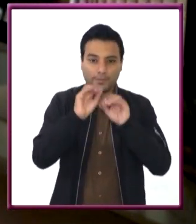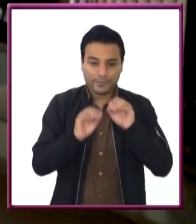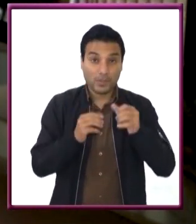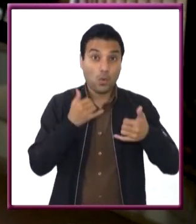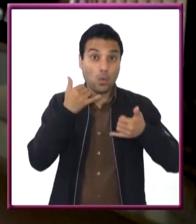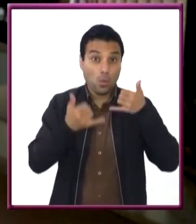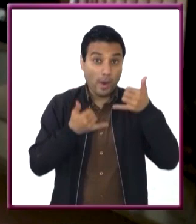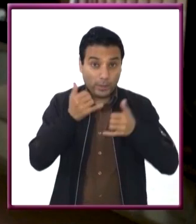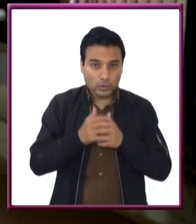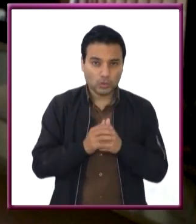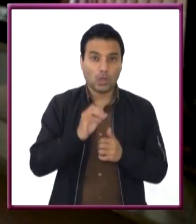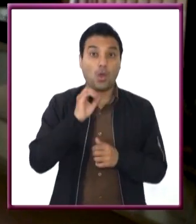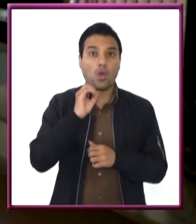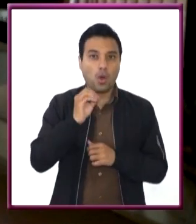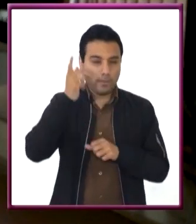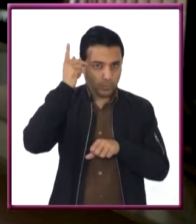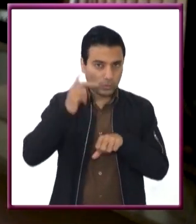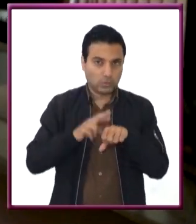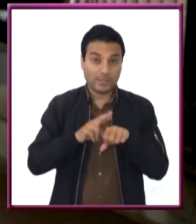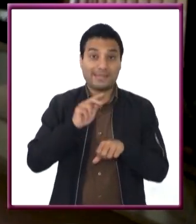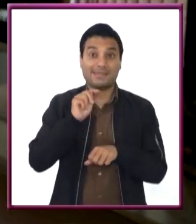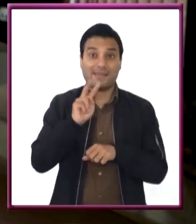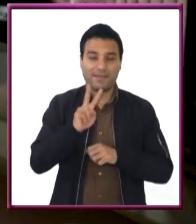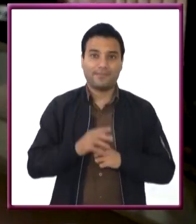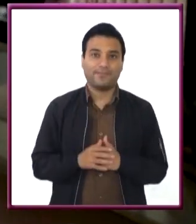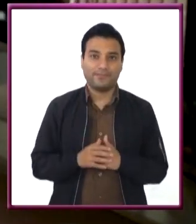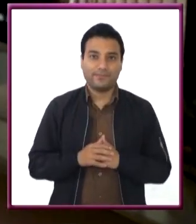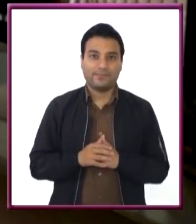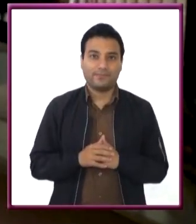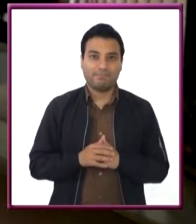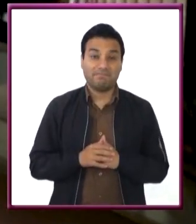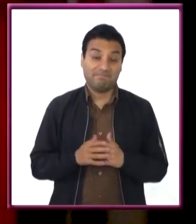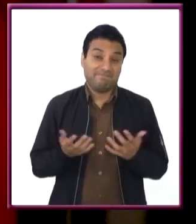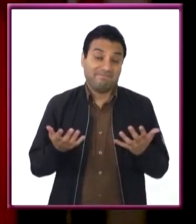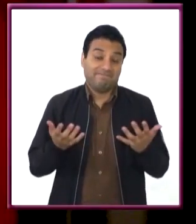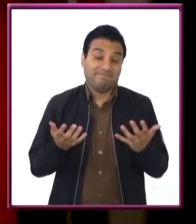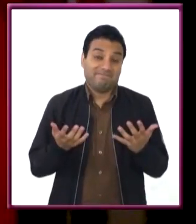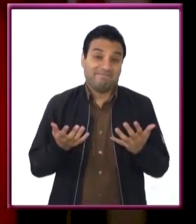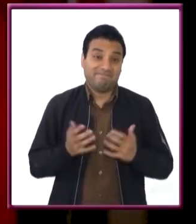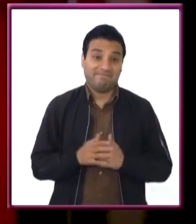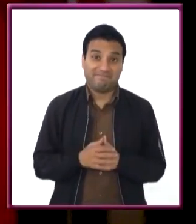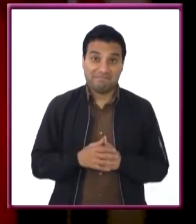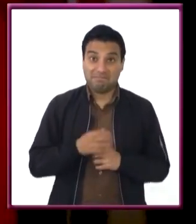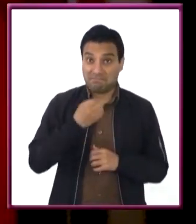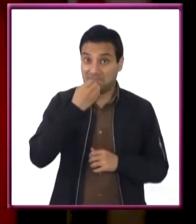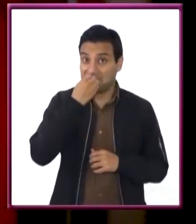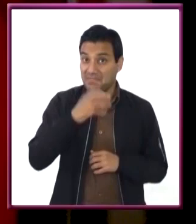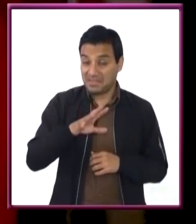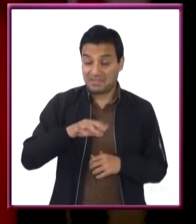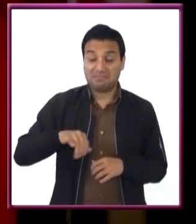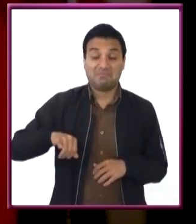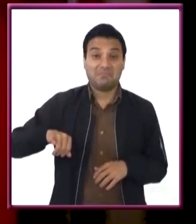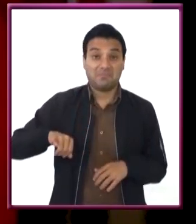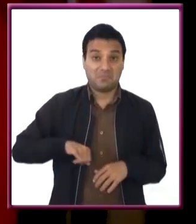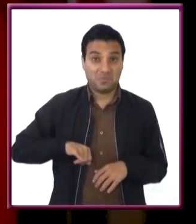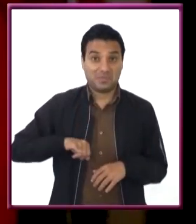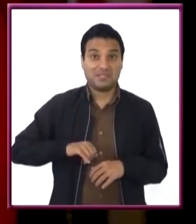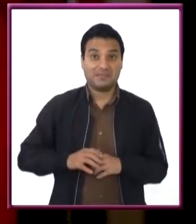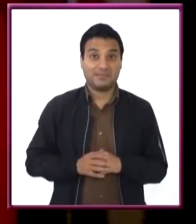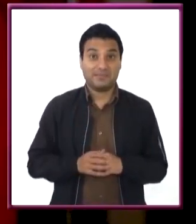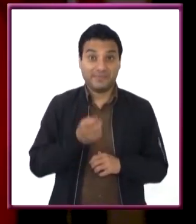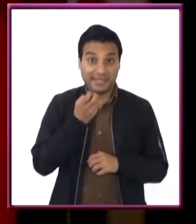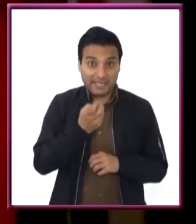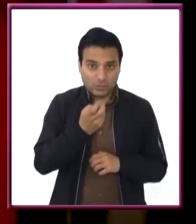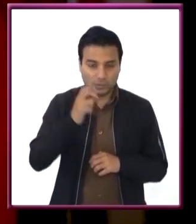videojuegos o productor de televisión. Así es que, bueno, es todo un reto hacer esas